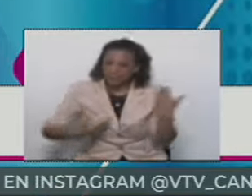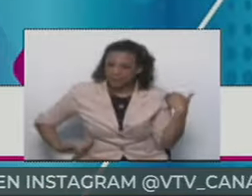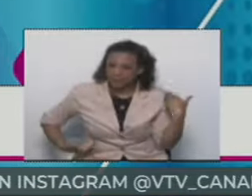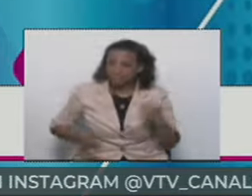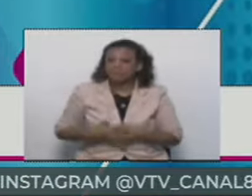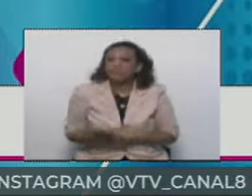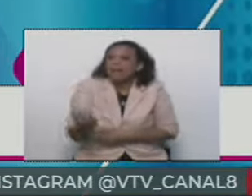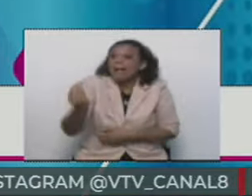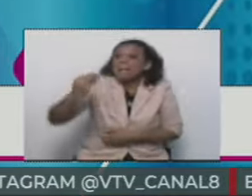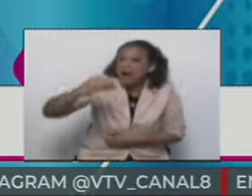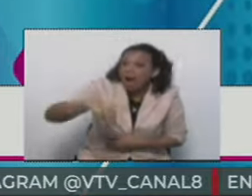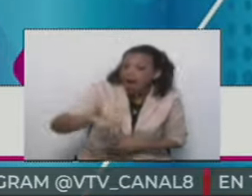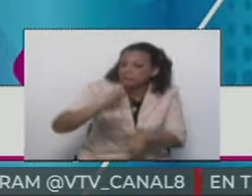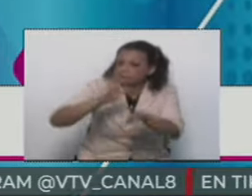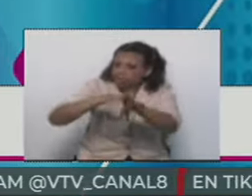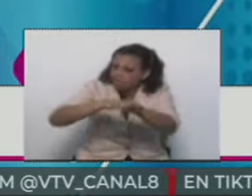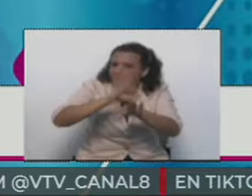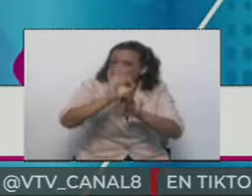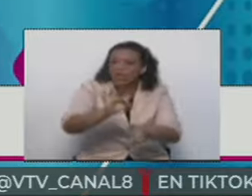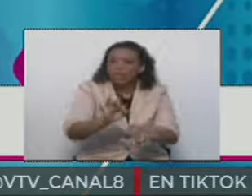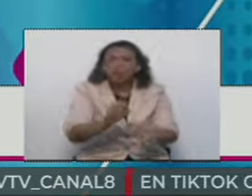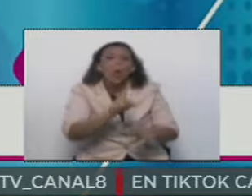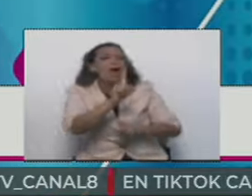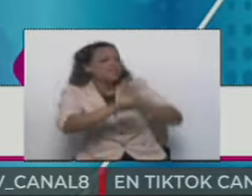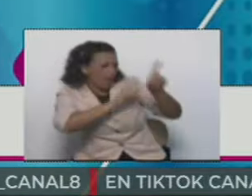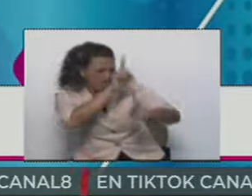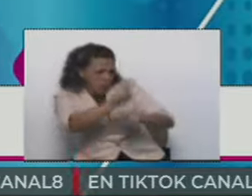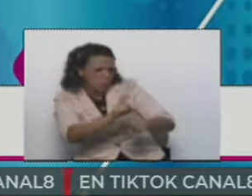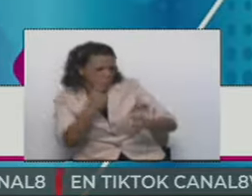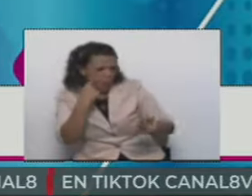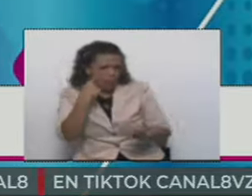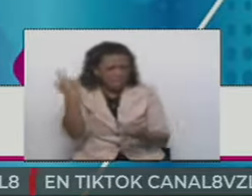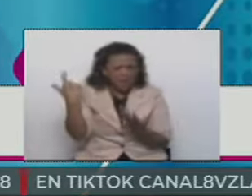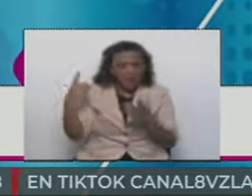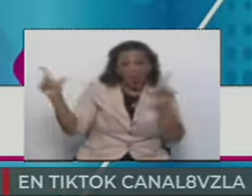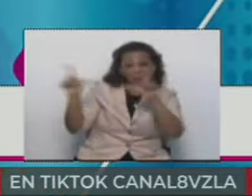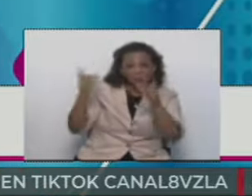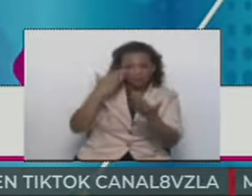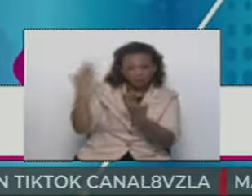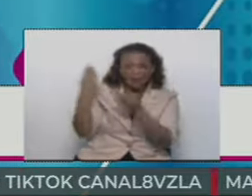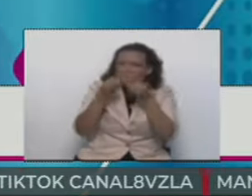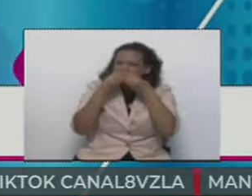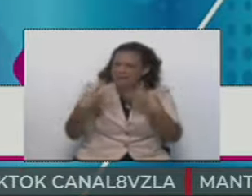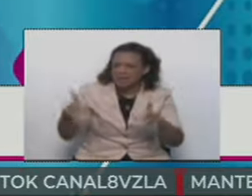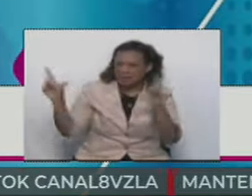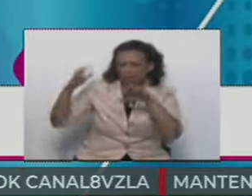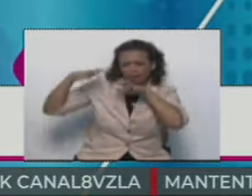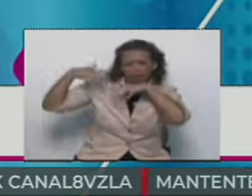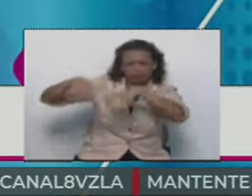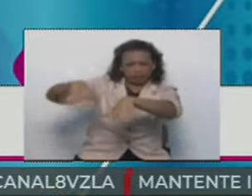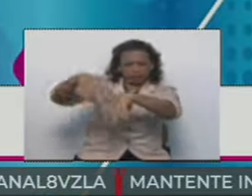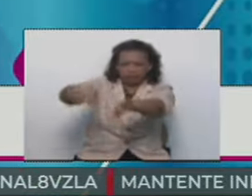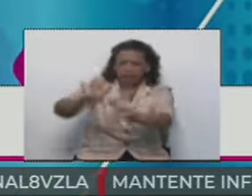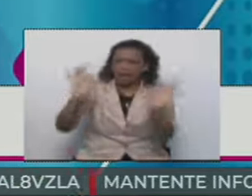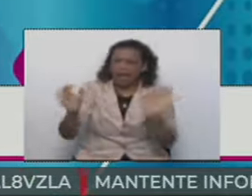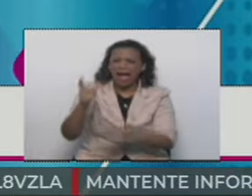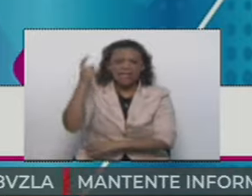Además, yo te repregunto, viendo estas imágenes maravillosas de este pueblo que está